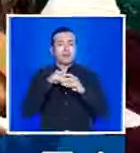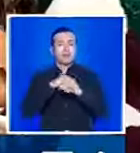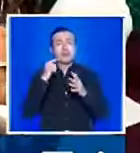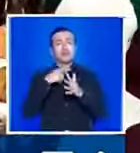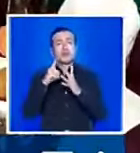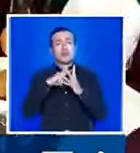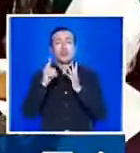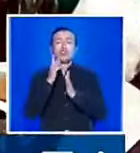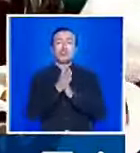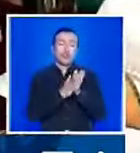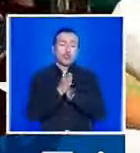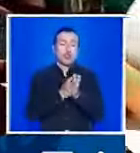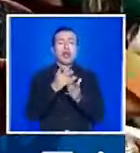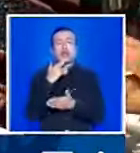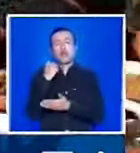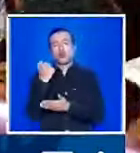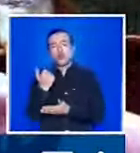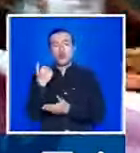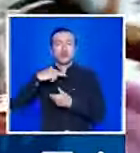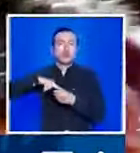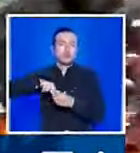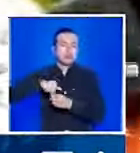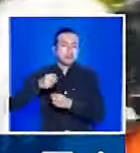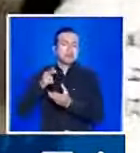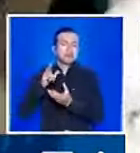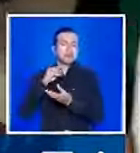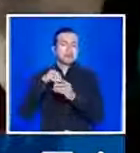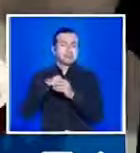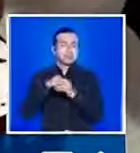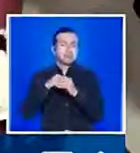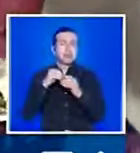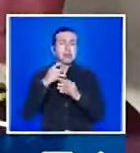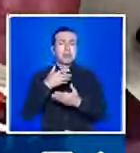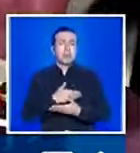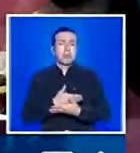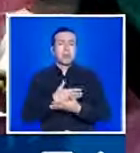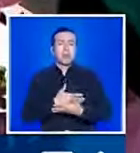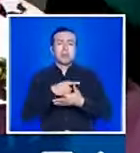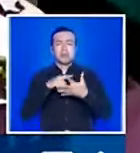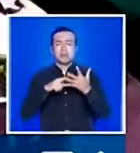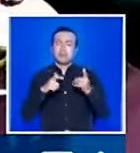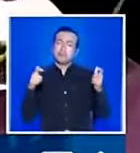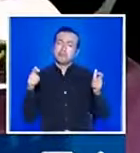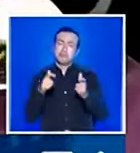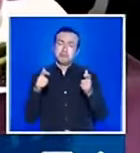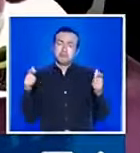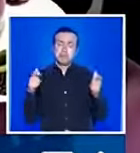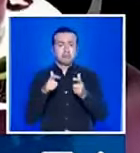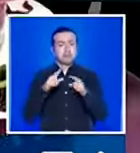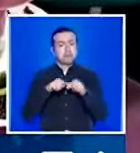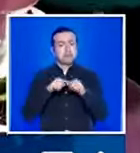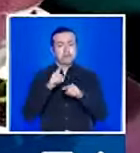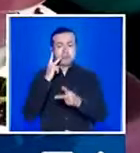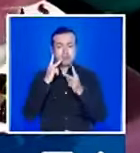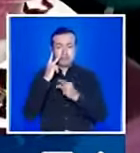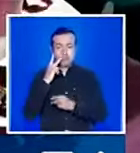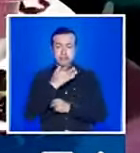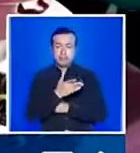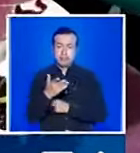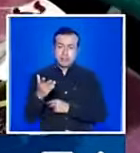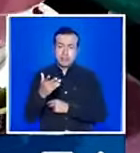de chocolate, de manjar, de mermelada, depende de todo eso también el valor y en el tamaño de la guaguita de pan. Como ustedes pueden observar